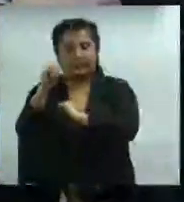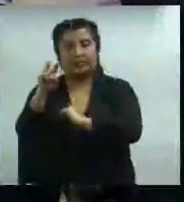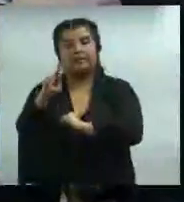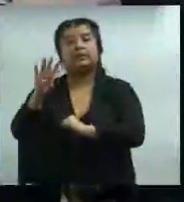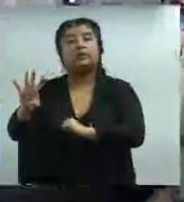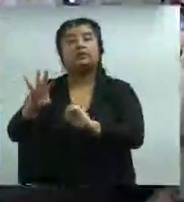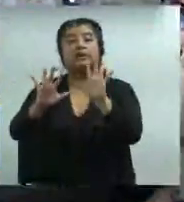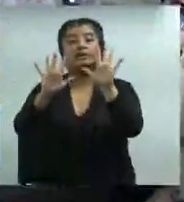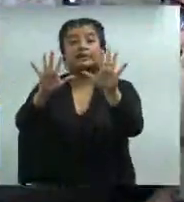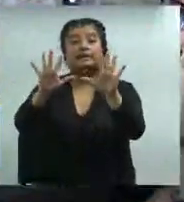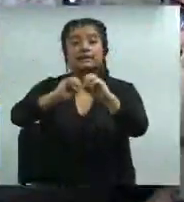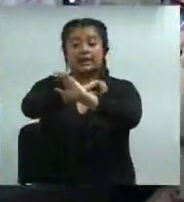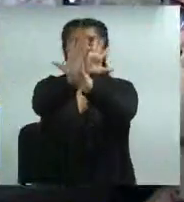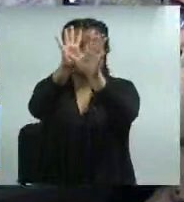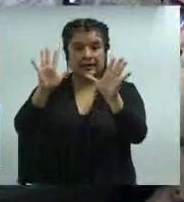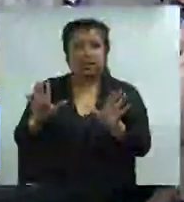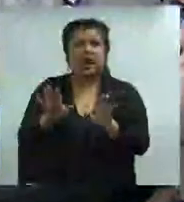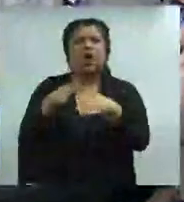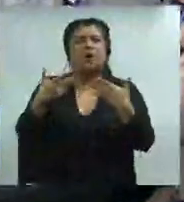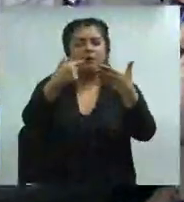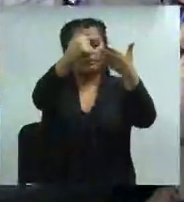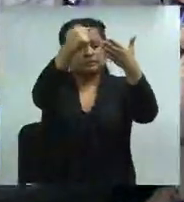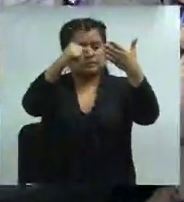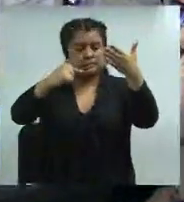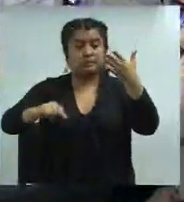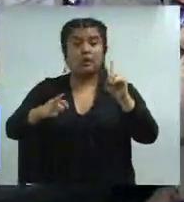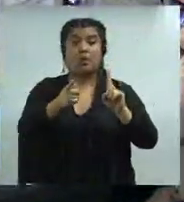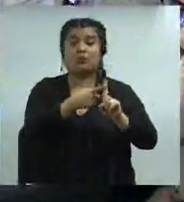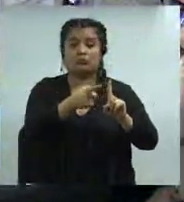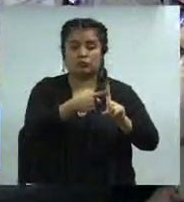las 10 horas en la forma siguiente. 1.